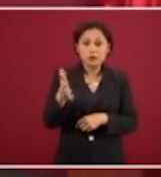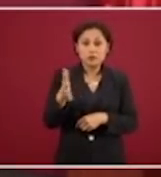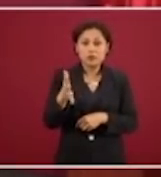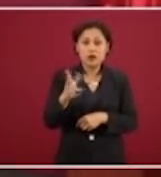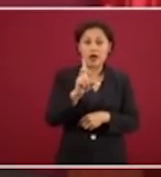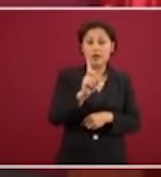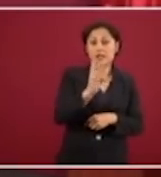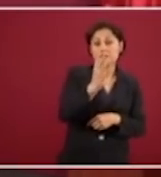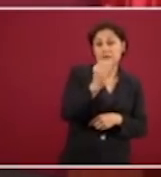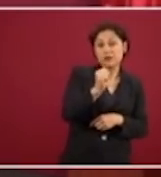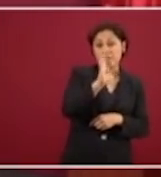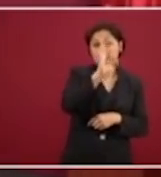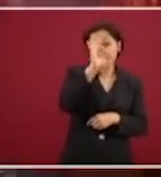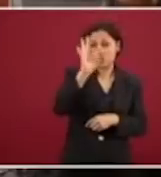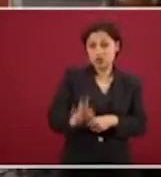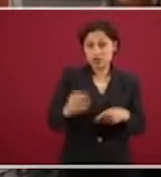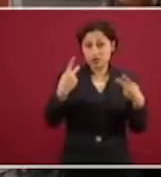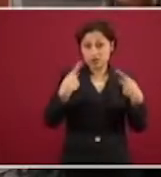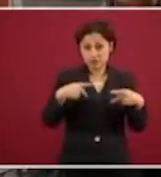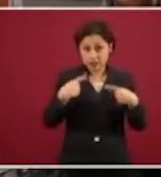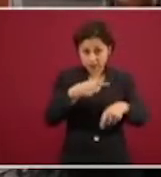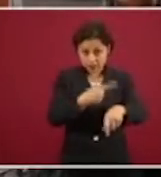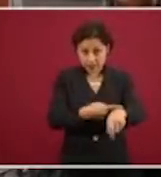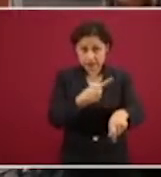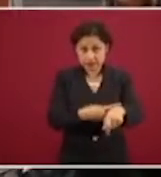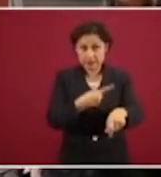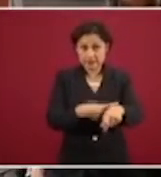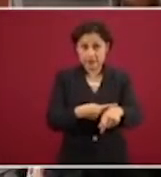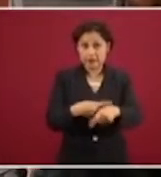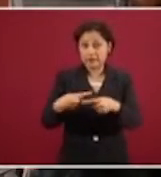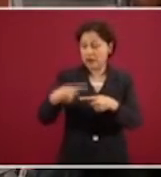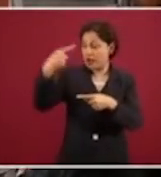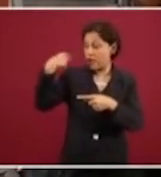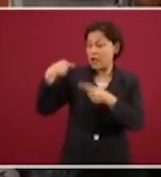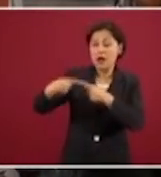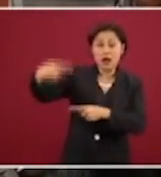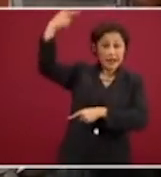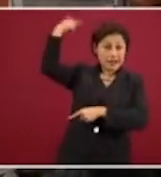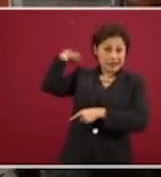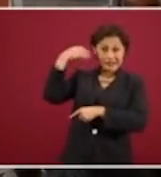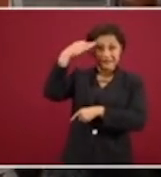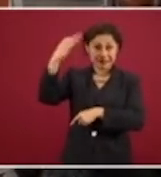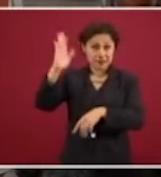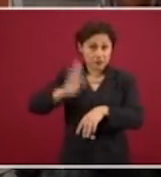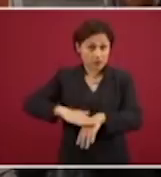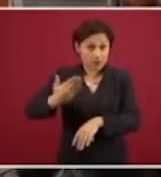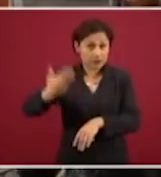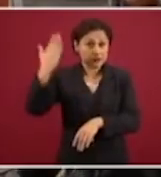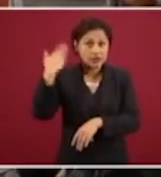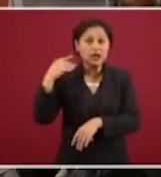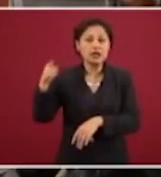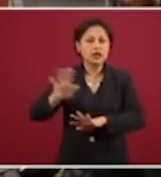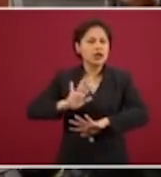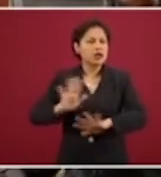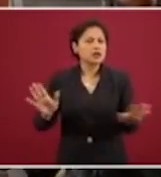del 39% de los casos que ya ocurrieron más allá de 14 días, son personas que se han recuperado en su enorme